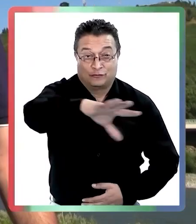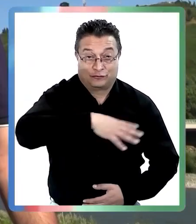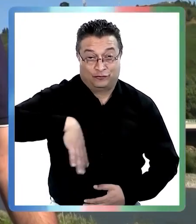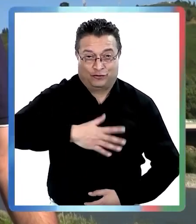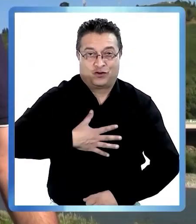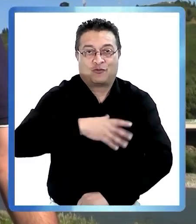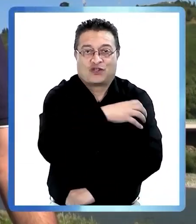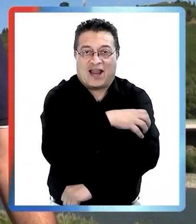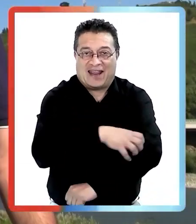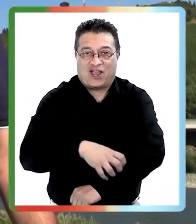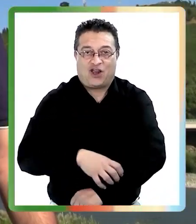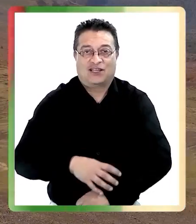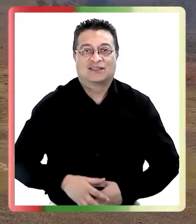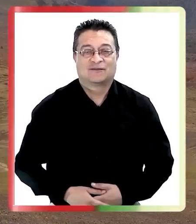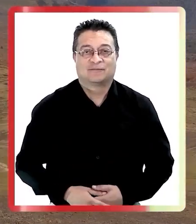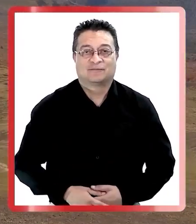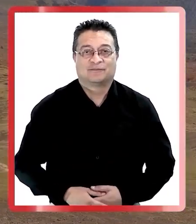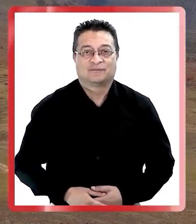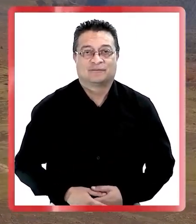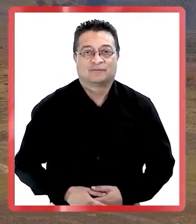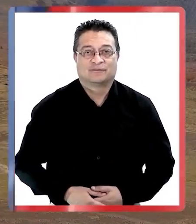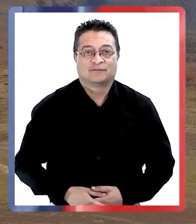Somos las regiones.